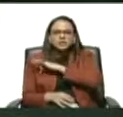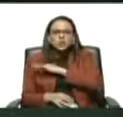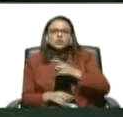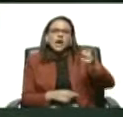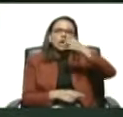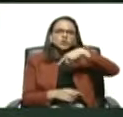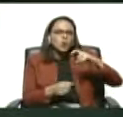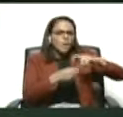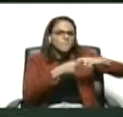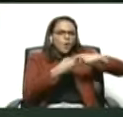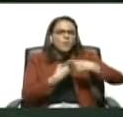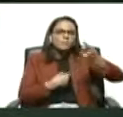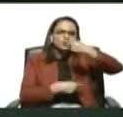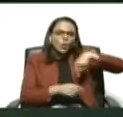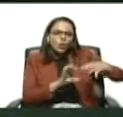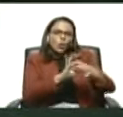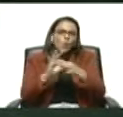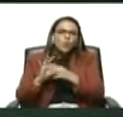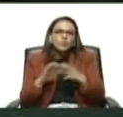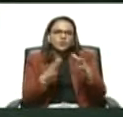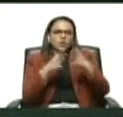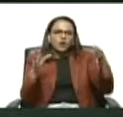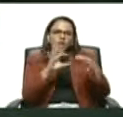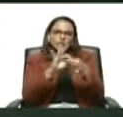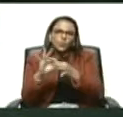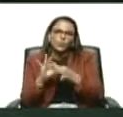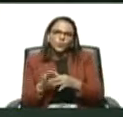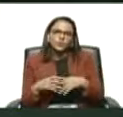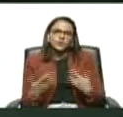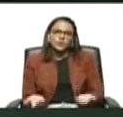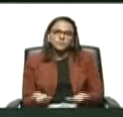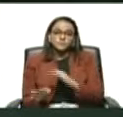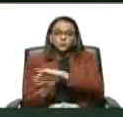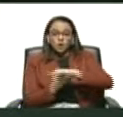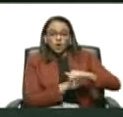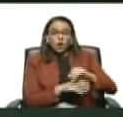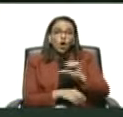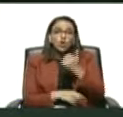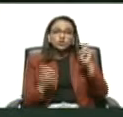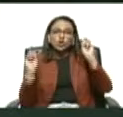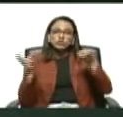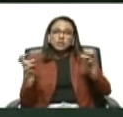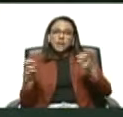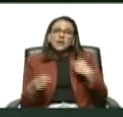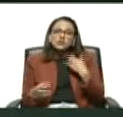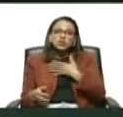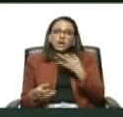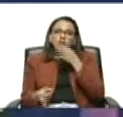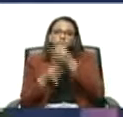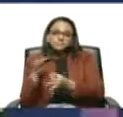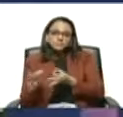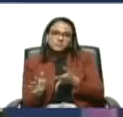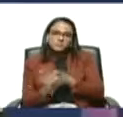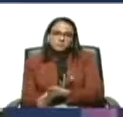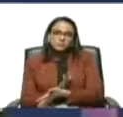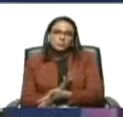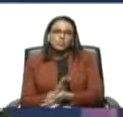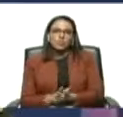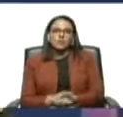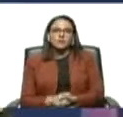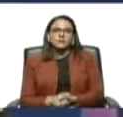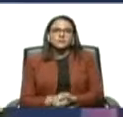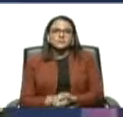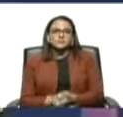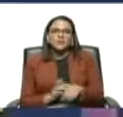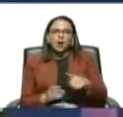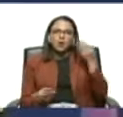inclusión de las grandes mayorías. Otro tema que me gustaría detenerme a analizar